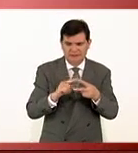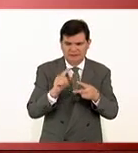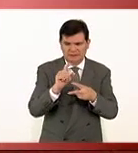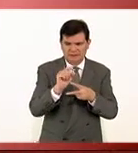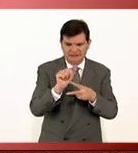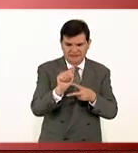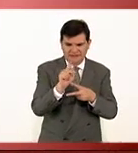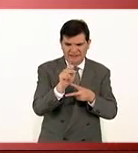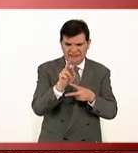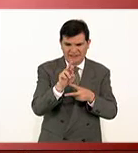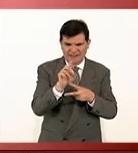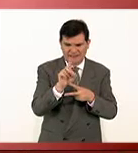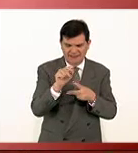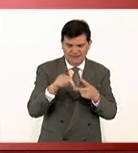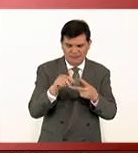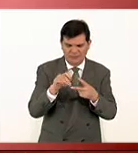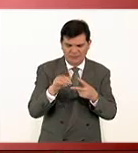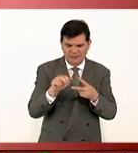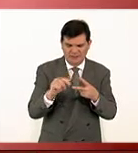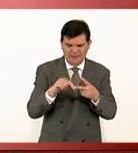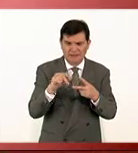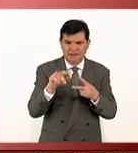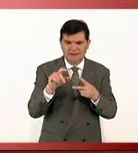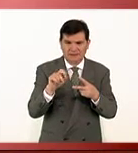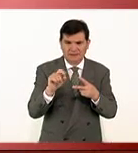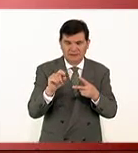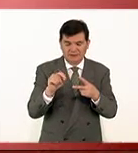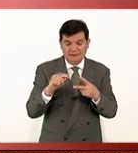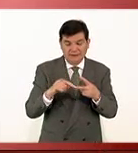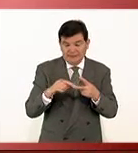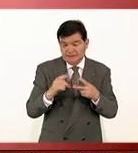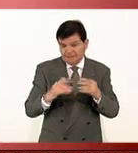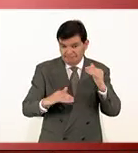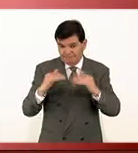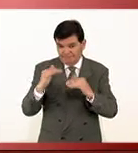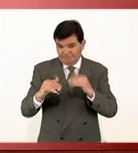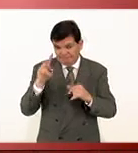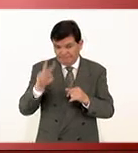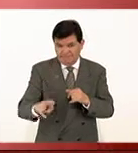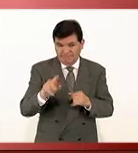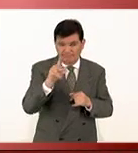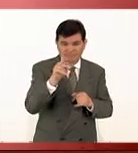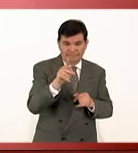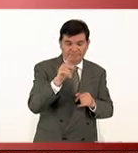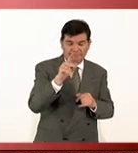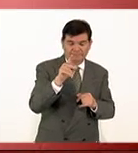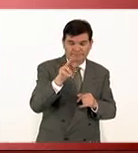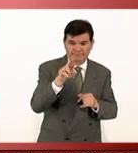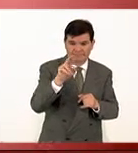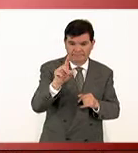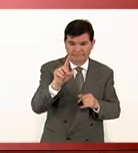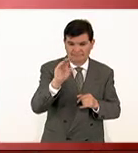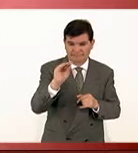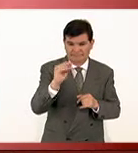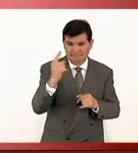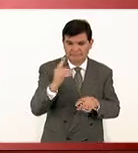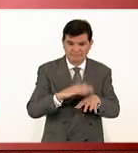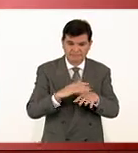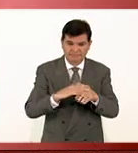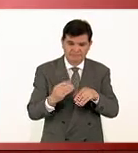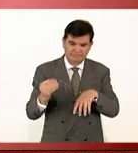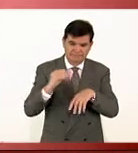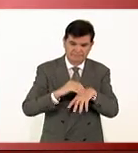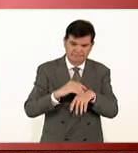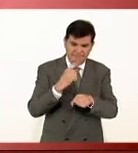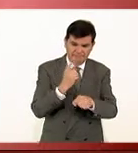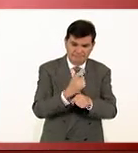nivel nacional, pues es el fenómeno electoral. Es decir, el único antecedente, de hecho, es el PRD en el 91, que llegó a tener 2 dígitos en